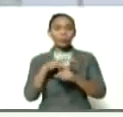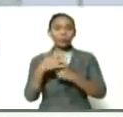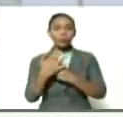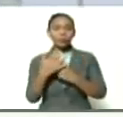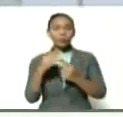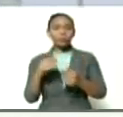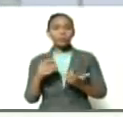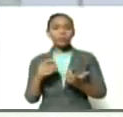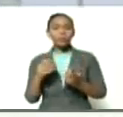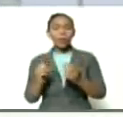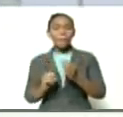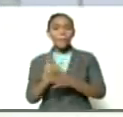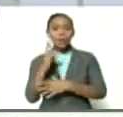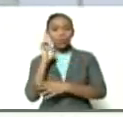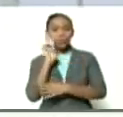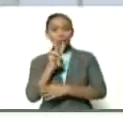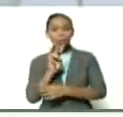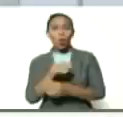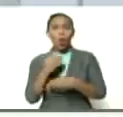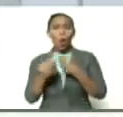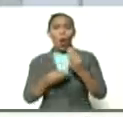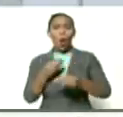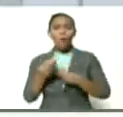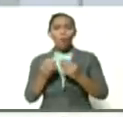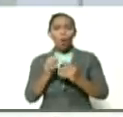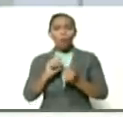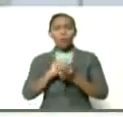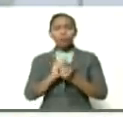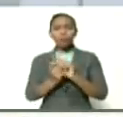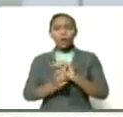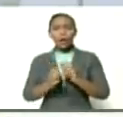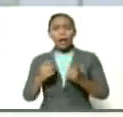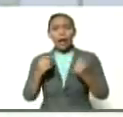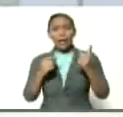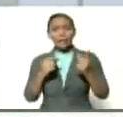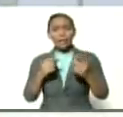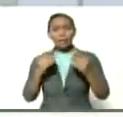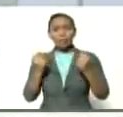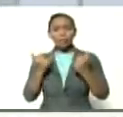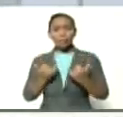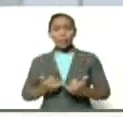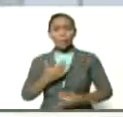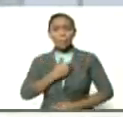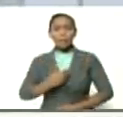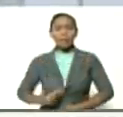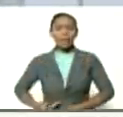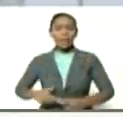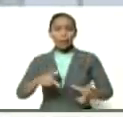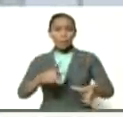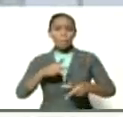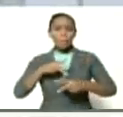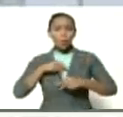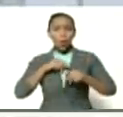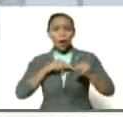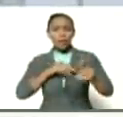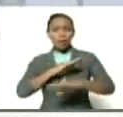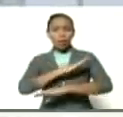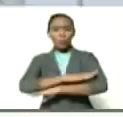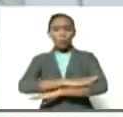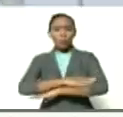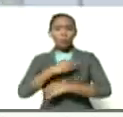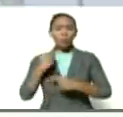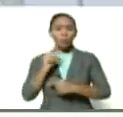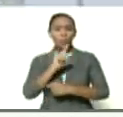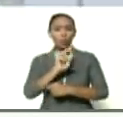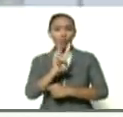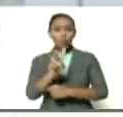mayo veremos cómo está la evolución. Pero de inmediato el presidente adoptó esta acción para estos